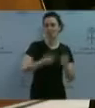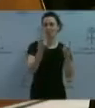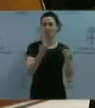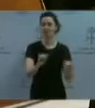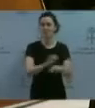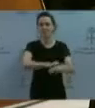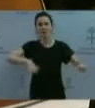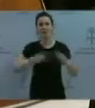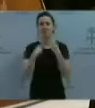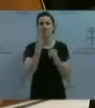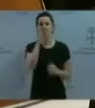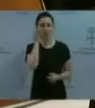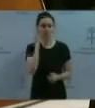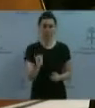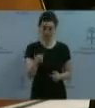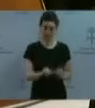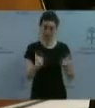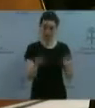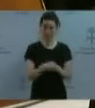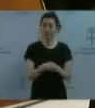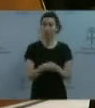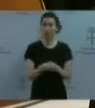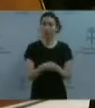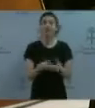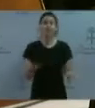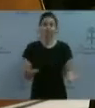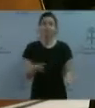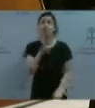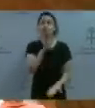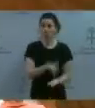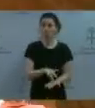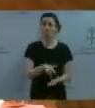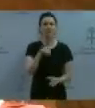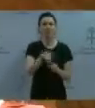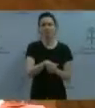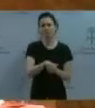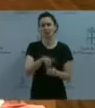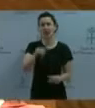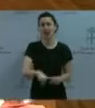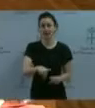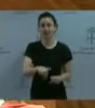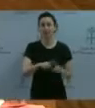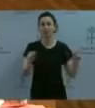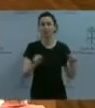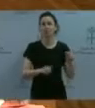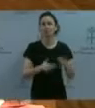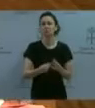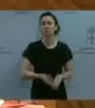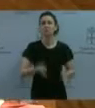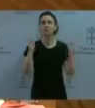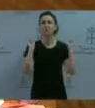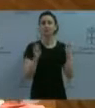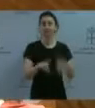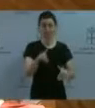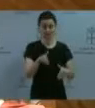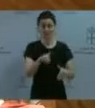Parlamento y somos mayoría en votos en Asturias. La democracia y las elecciones son mucho más fiables que los fachobarómetros. Y no